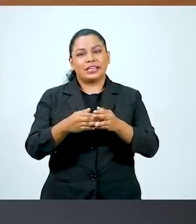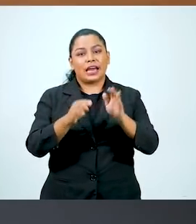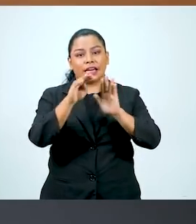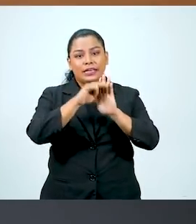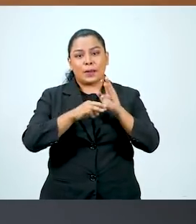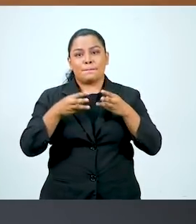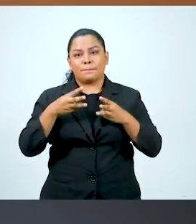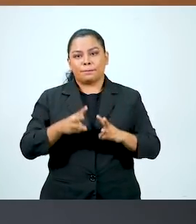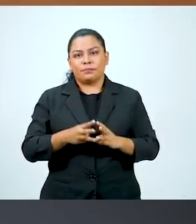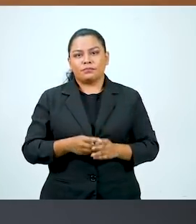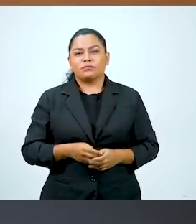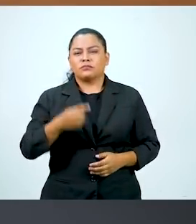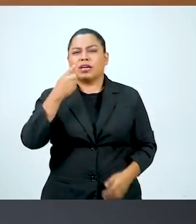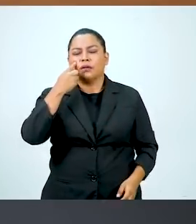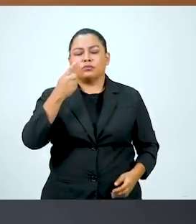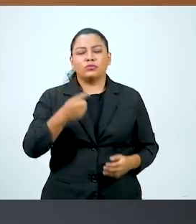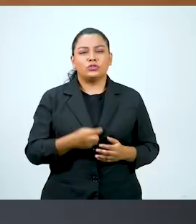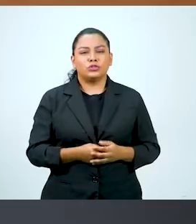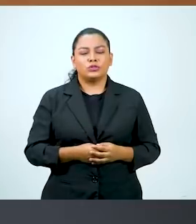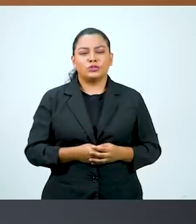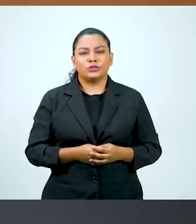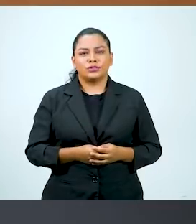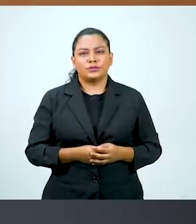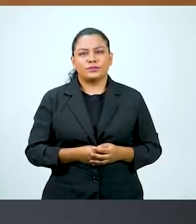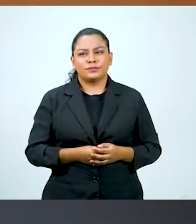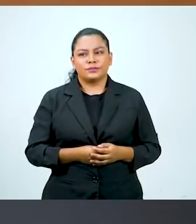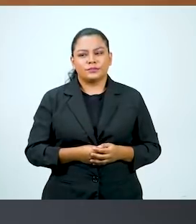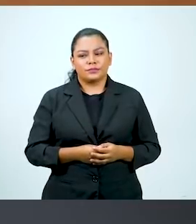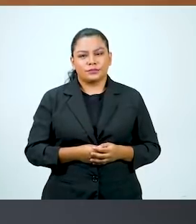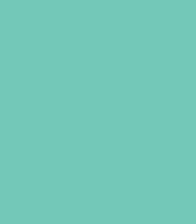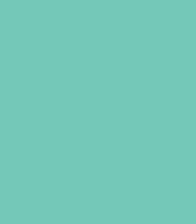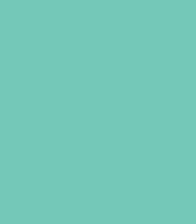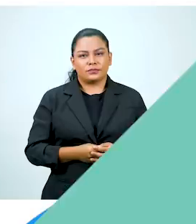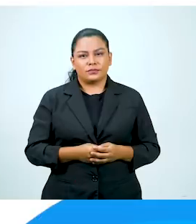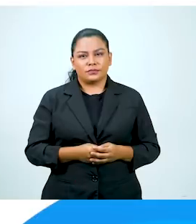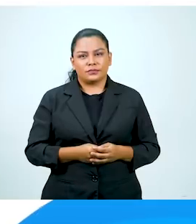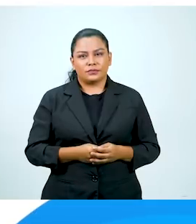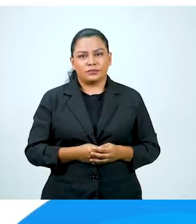de guía metodológica. Vamos a ver este apartado.